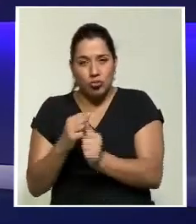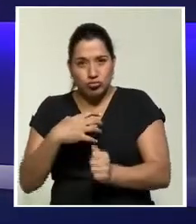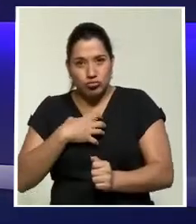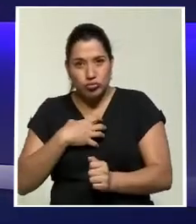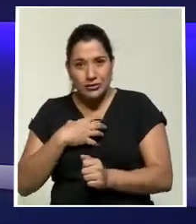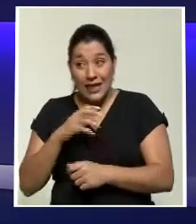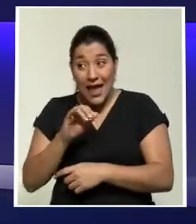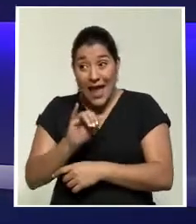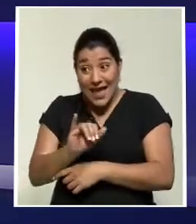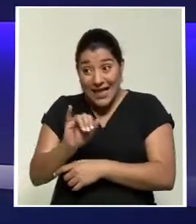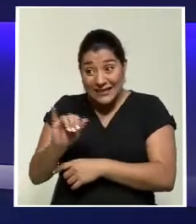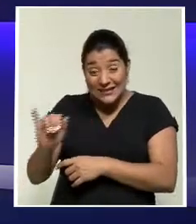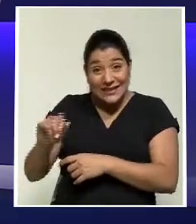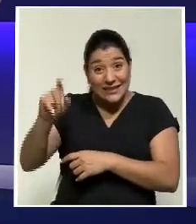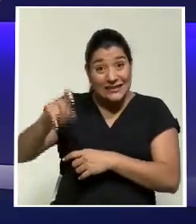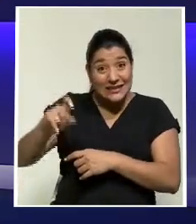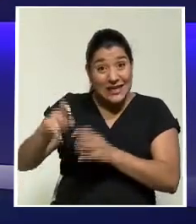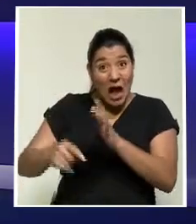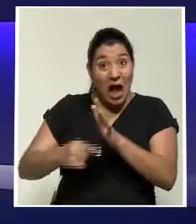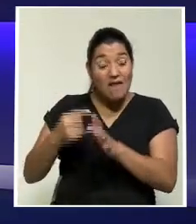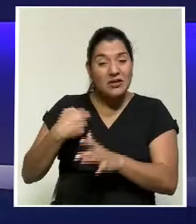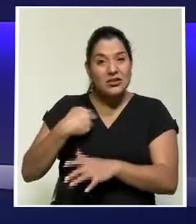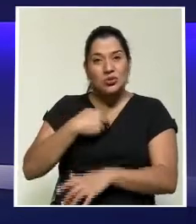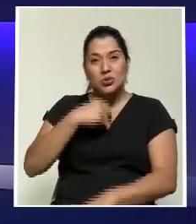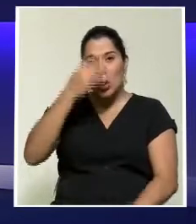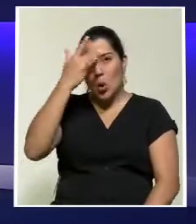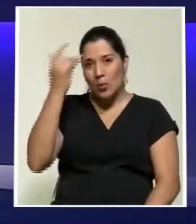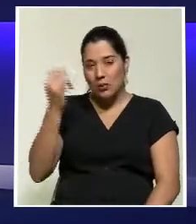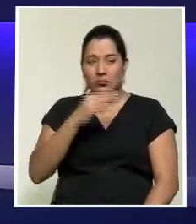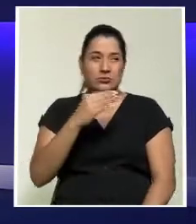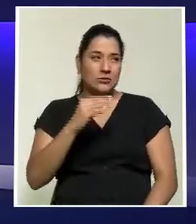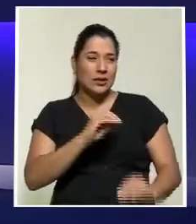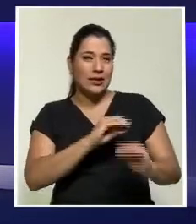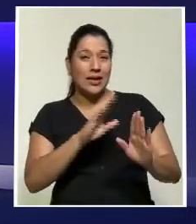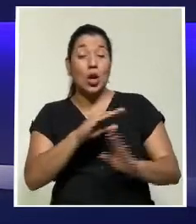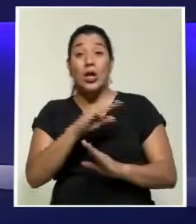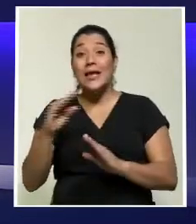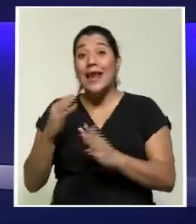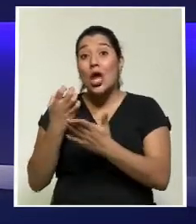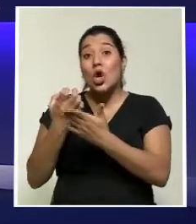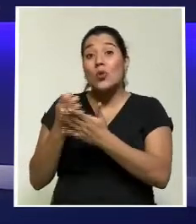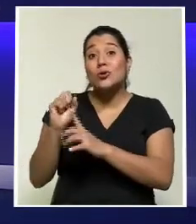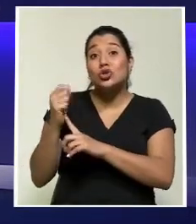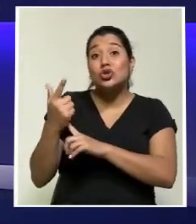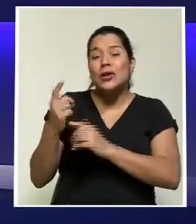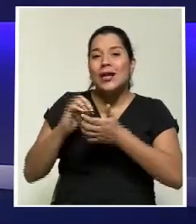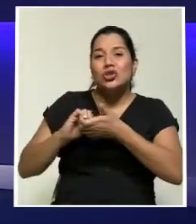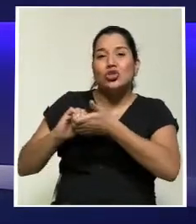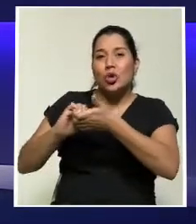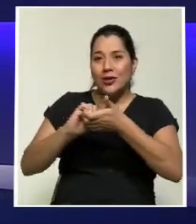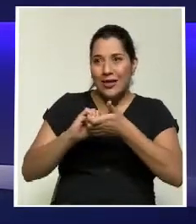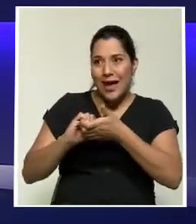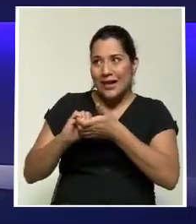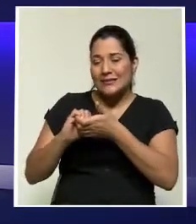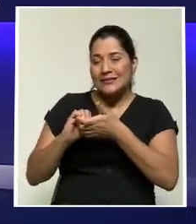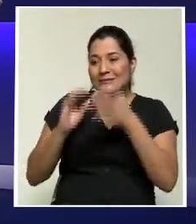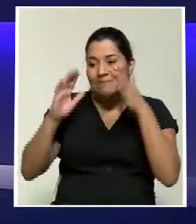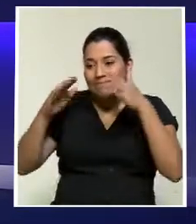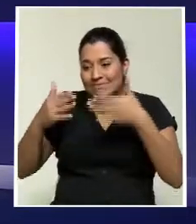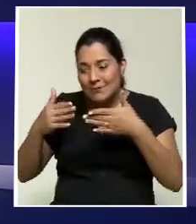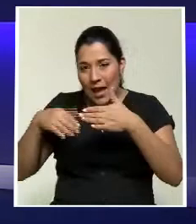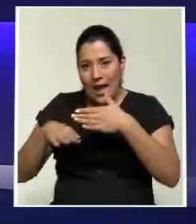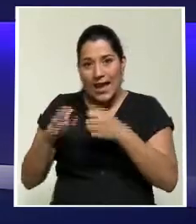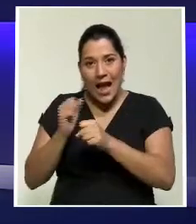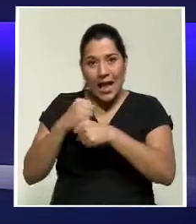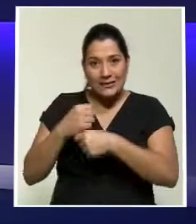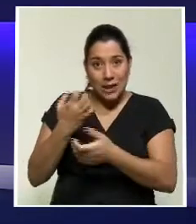que muchas veces hemos olvidado, ¿verdad? Claro. Y justamente la economía social solidaria no solo se basa en hacer economía, sino también por